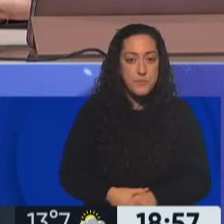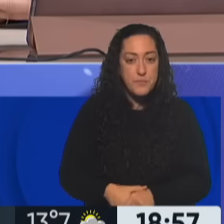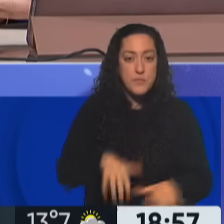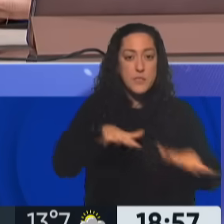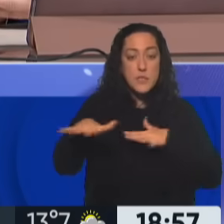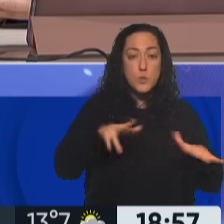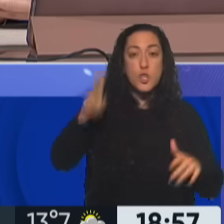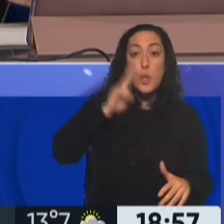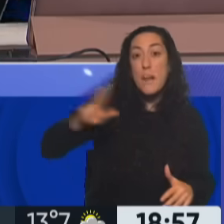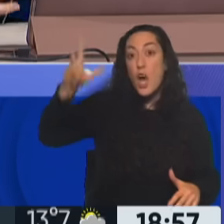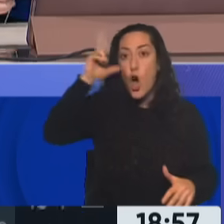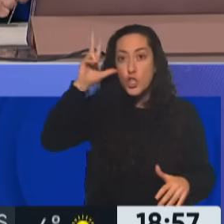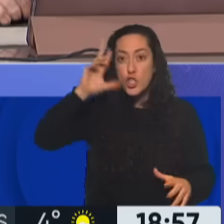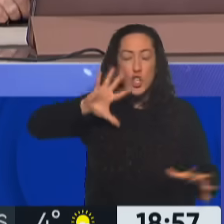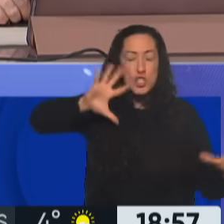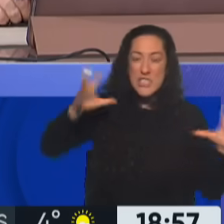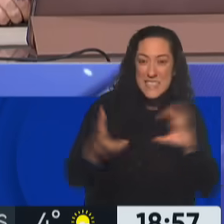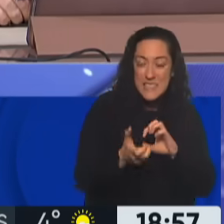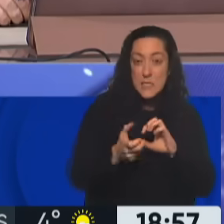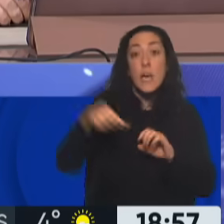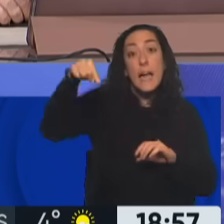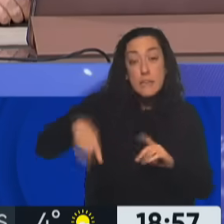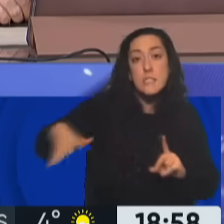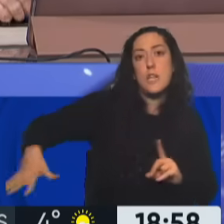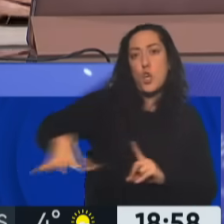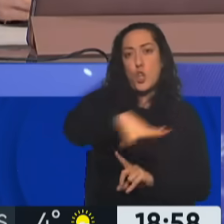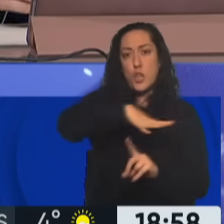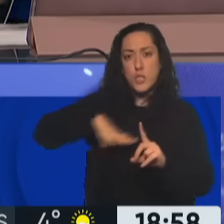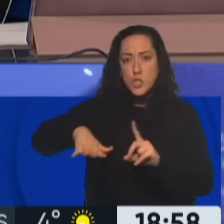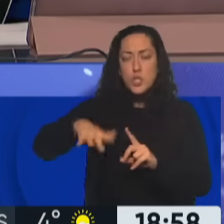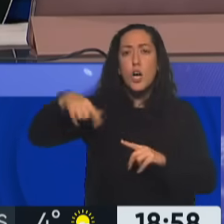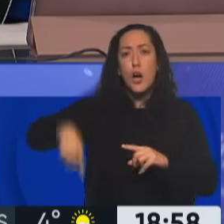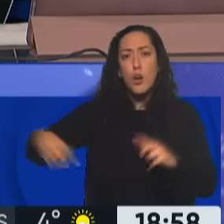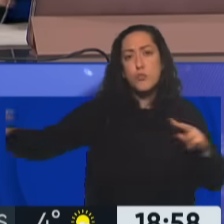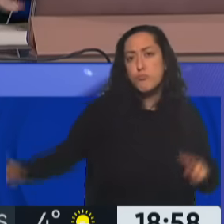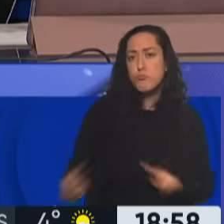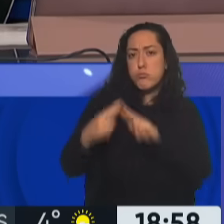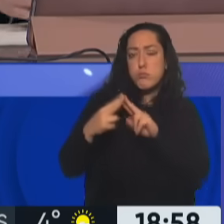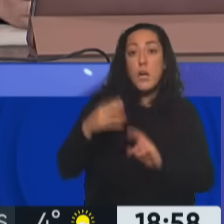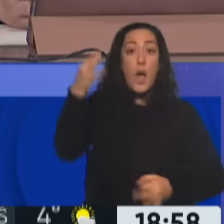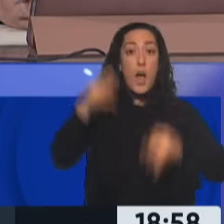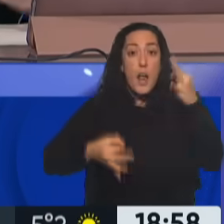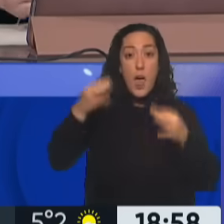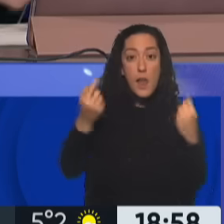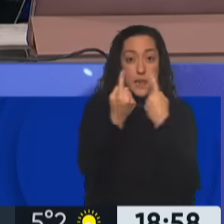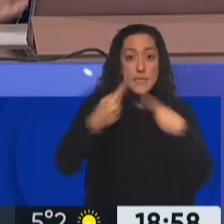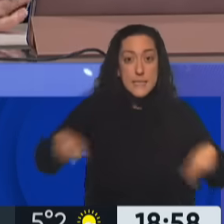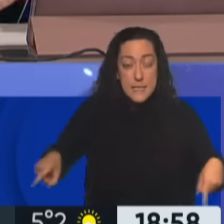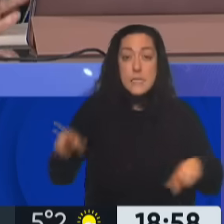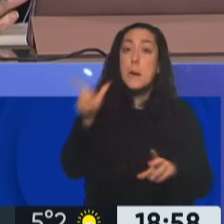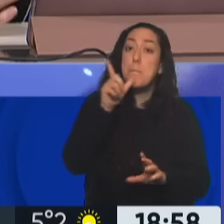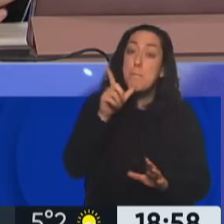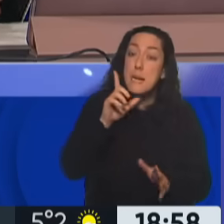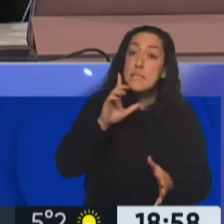del 2008, a ver, se plantea sobre todo en este contexto en el cual, bueno, muchos análisis sugieren que estamos frente a un